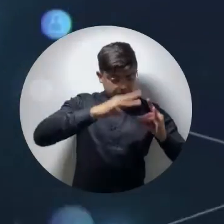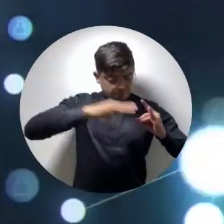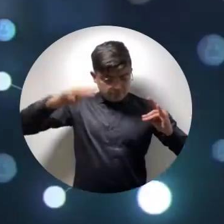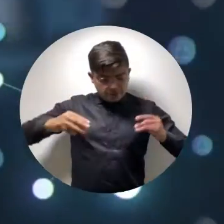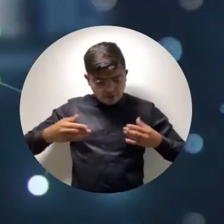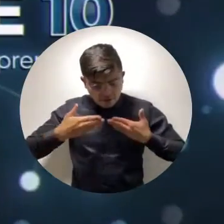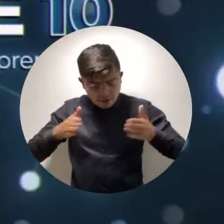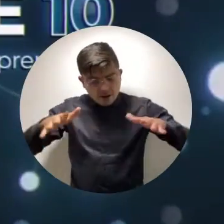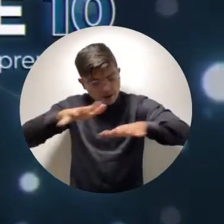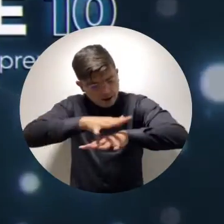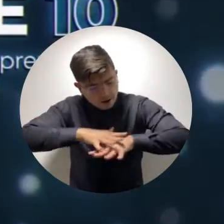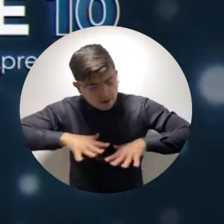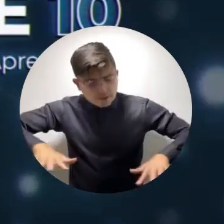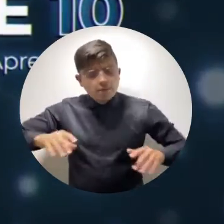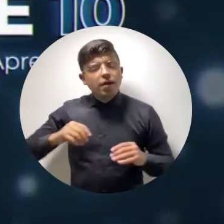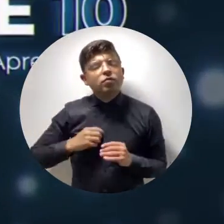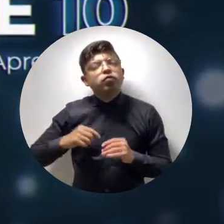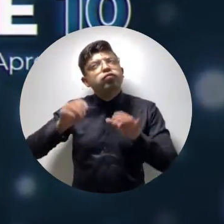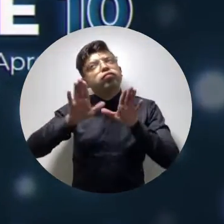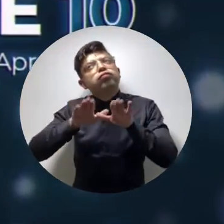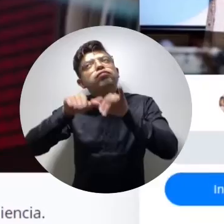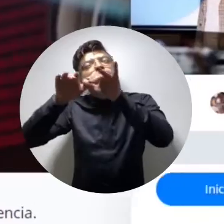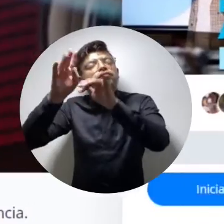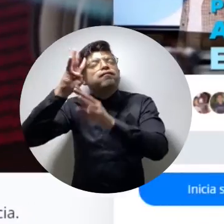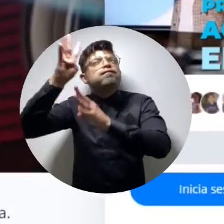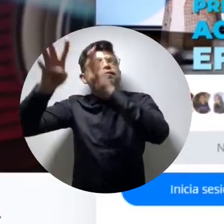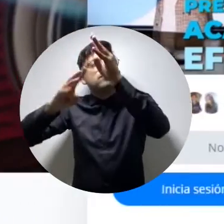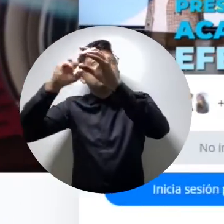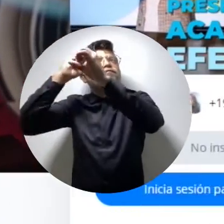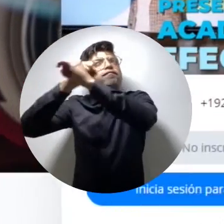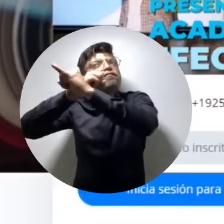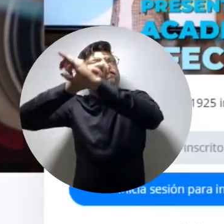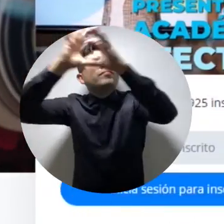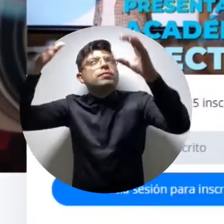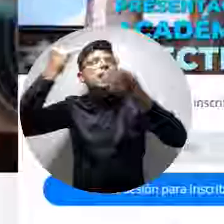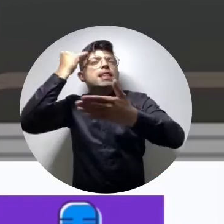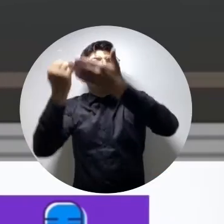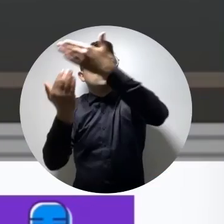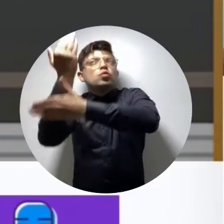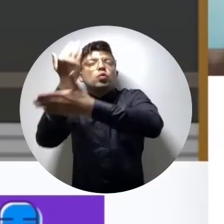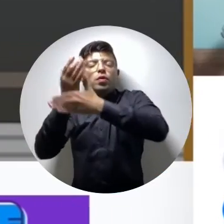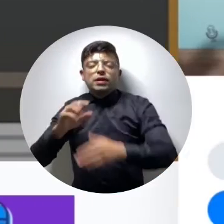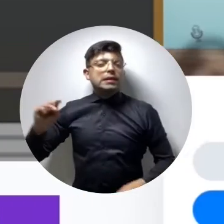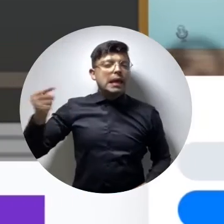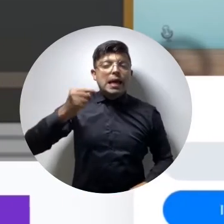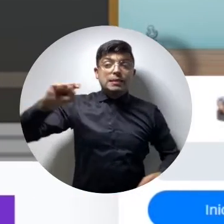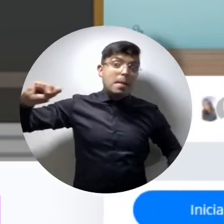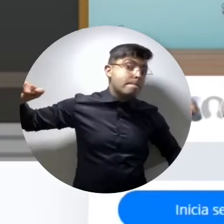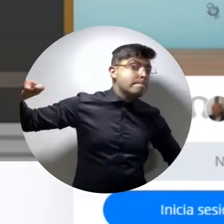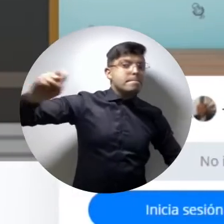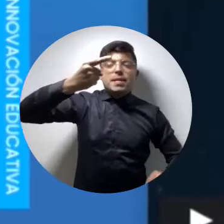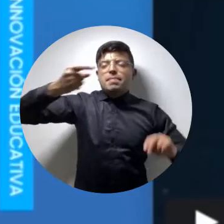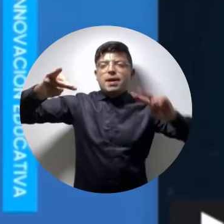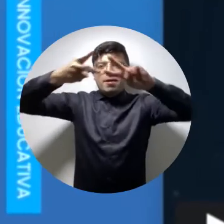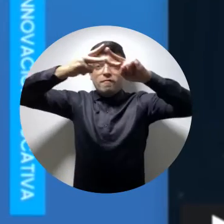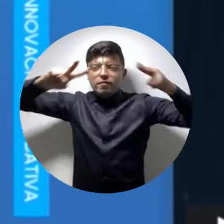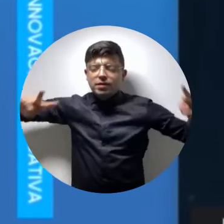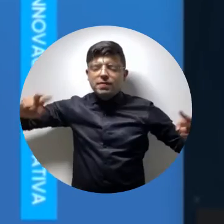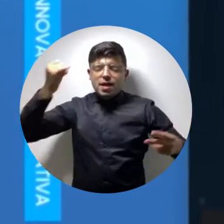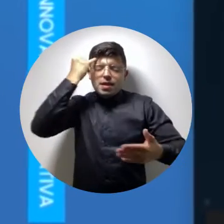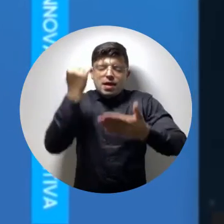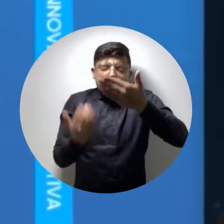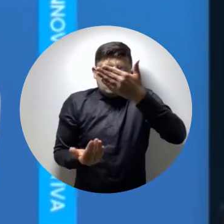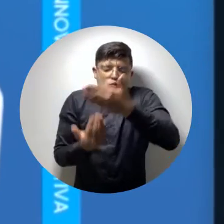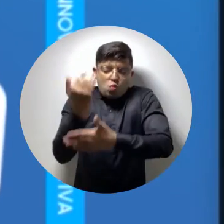La Universidad del Magdalena abrió un espacio para dejar volar la imaginación, la creatividad y la innovación. Se trata del primer festival de